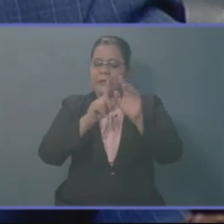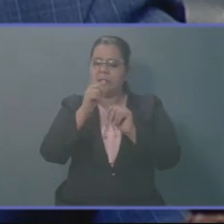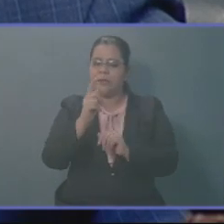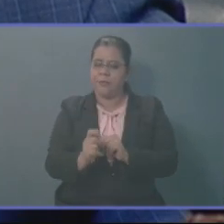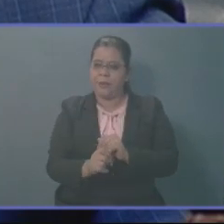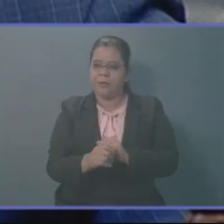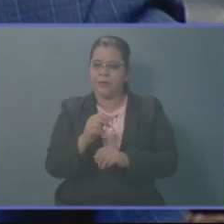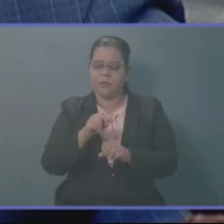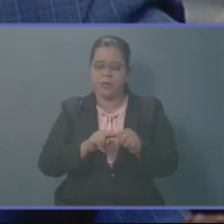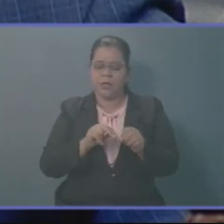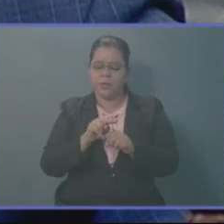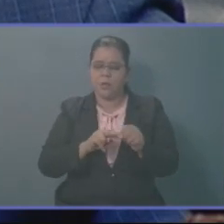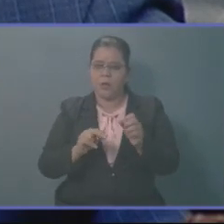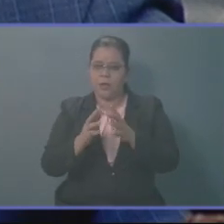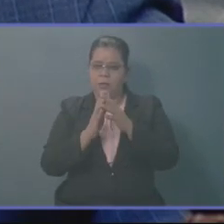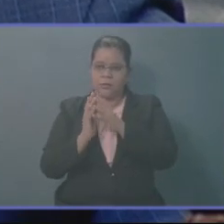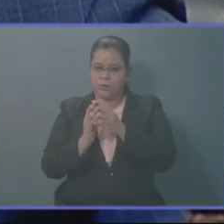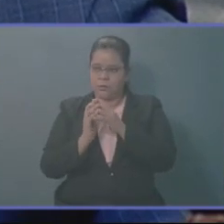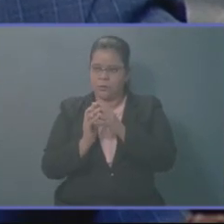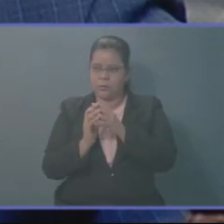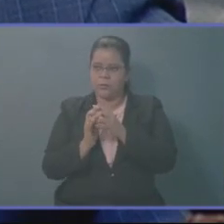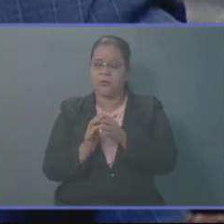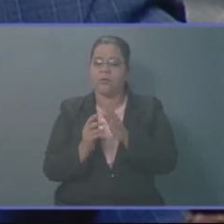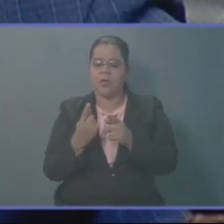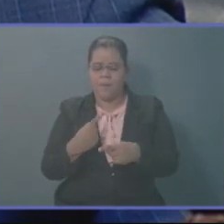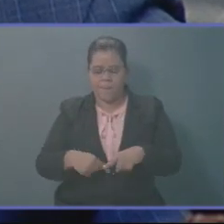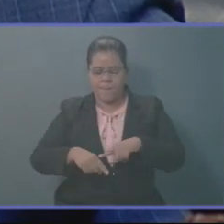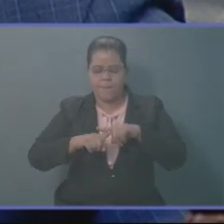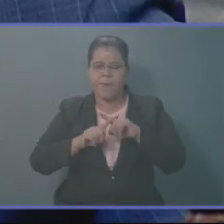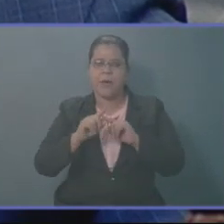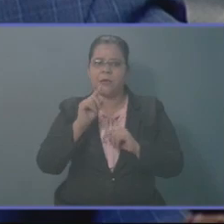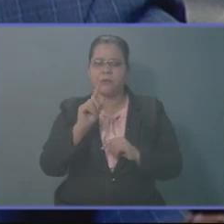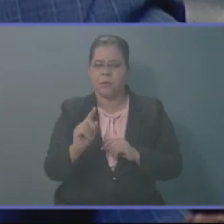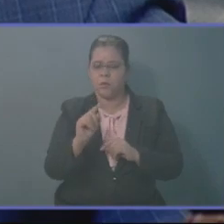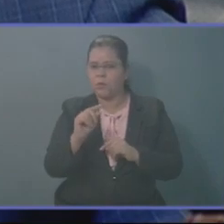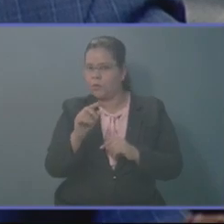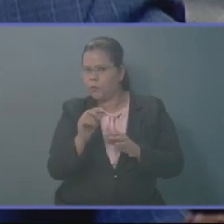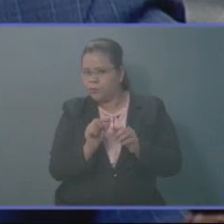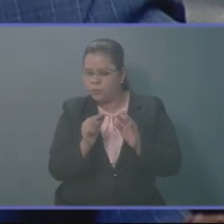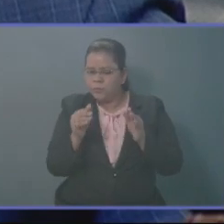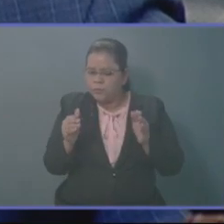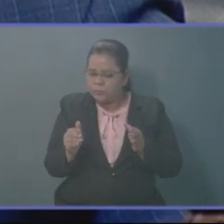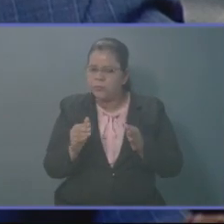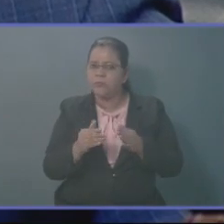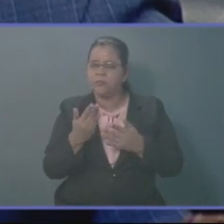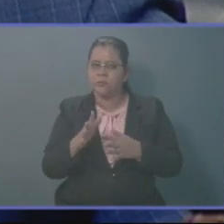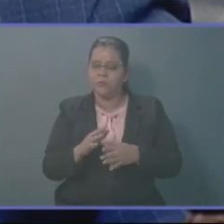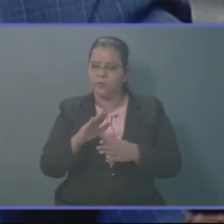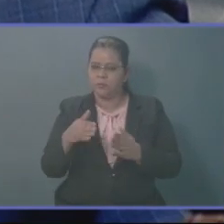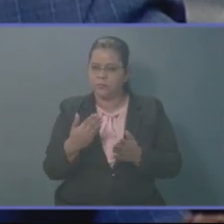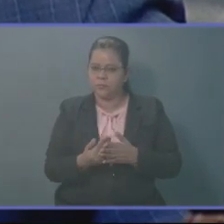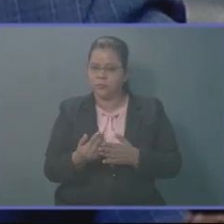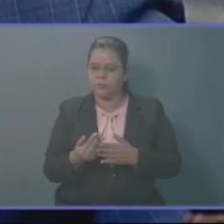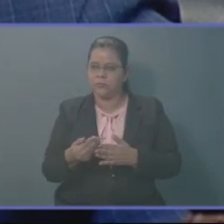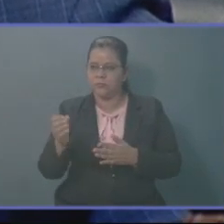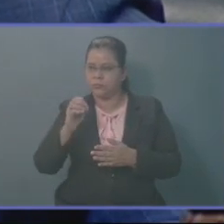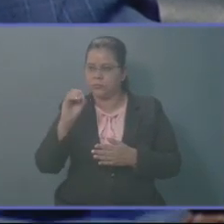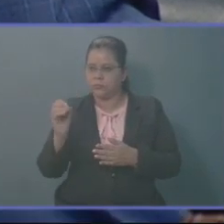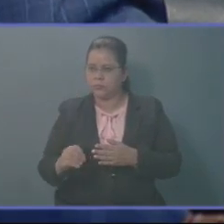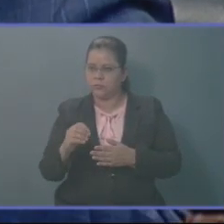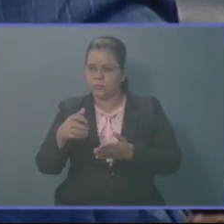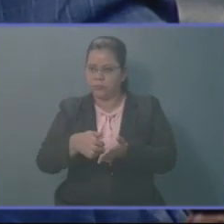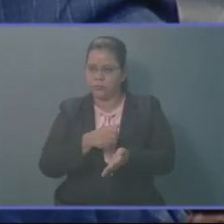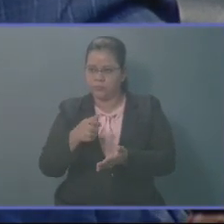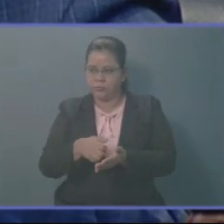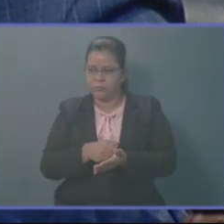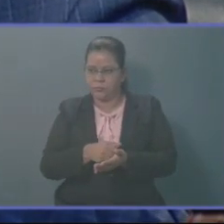en dólares de los Estados Unidos de América, más un margen variable efectuándose una fijación automática de la tasa de referencia cada